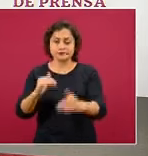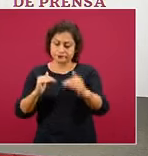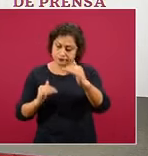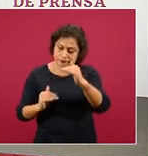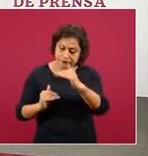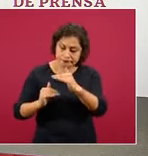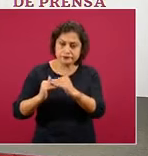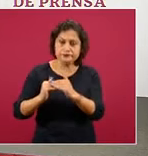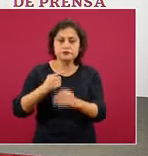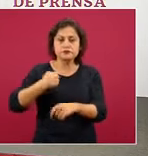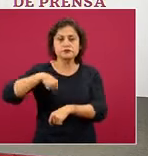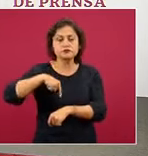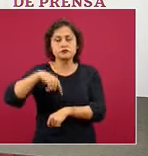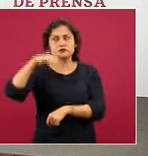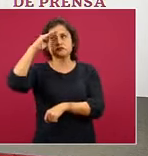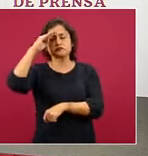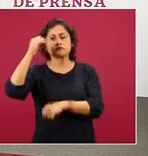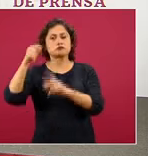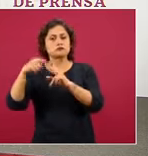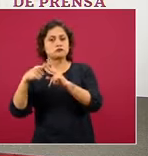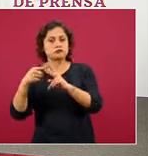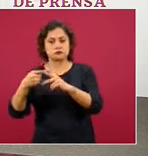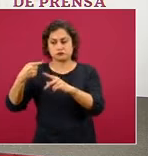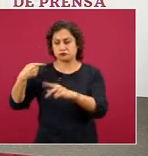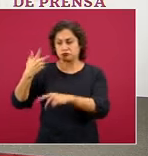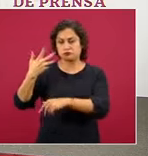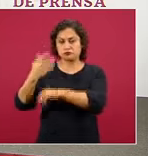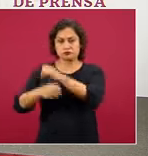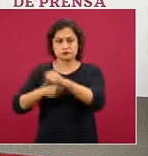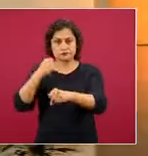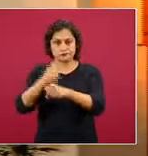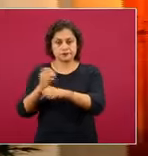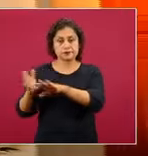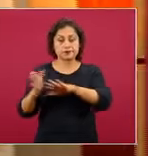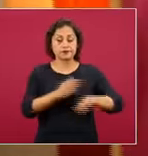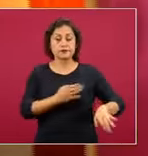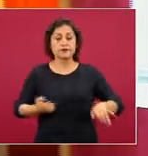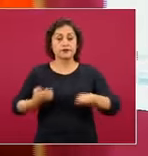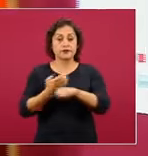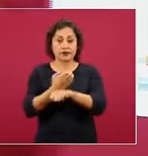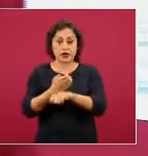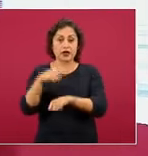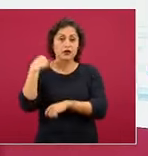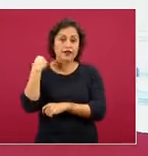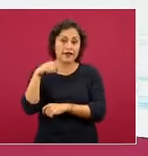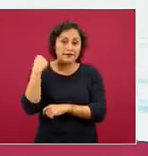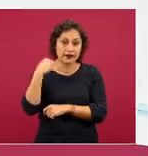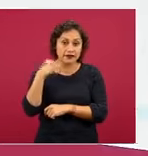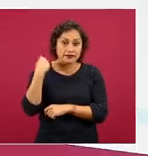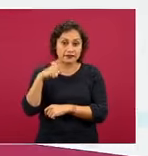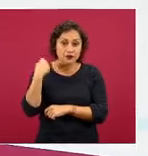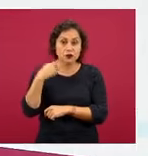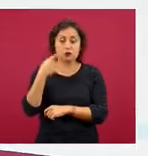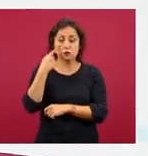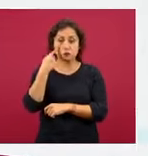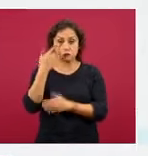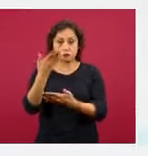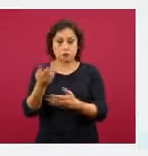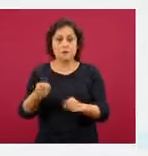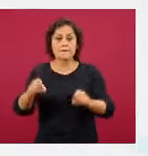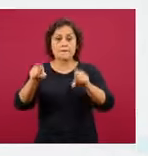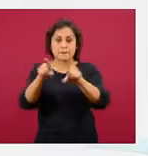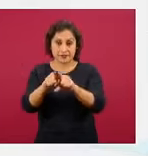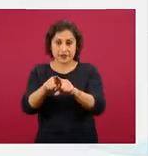niveles esperados de los últimos 5 años. Tabasco, también, como se presentó también en esta curva